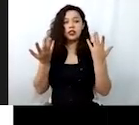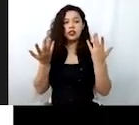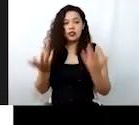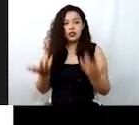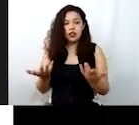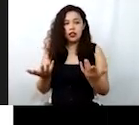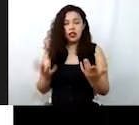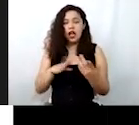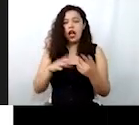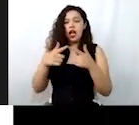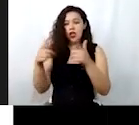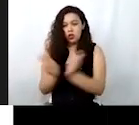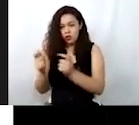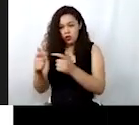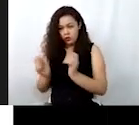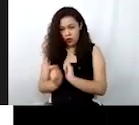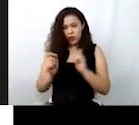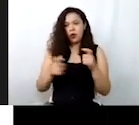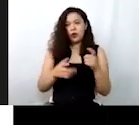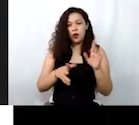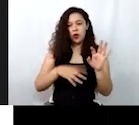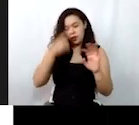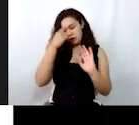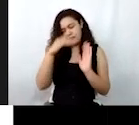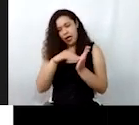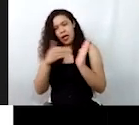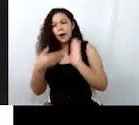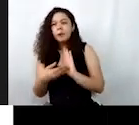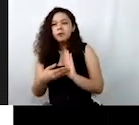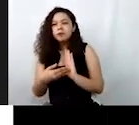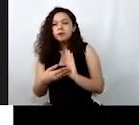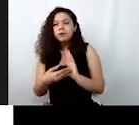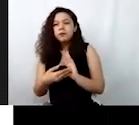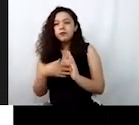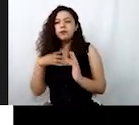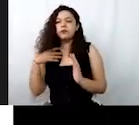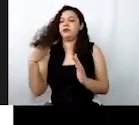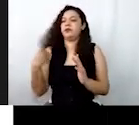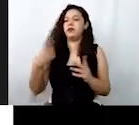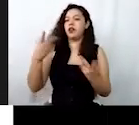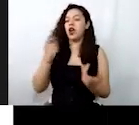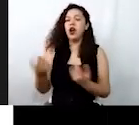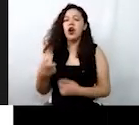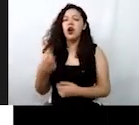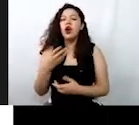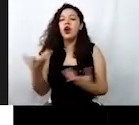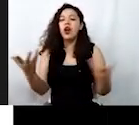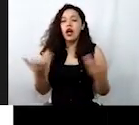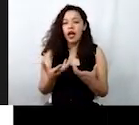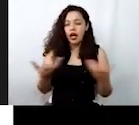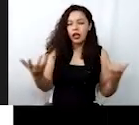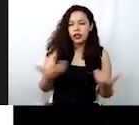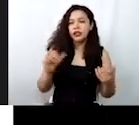en grupos, un poco en estrategias sobre unos trabajando en implementación, otros trabajando